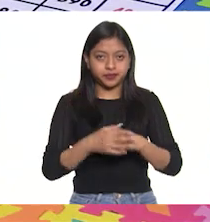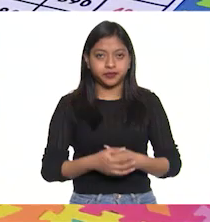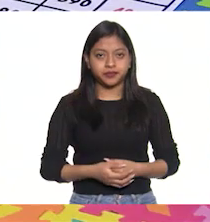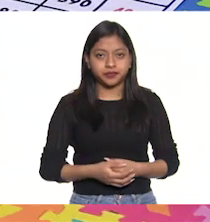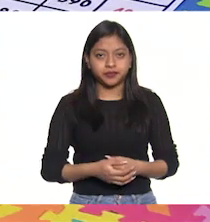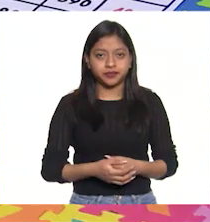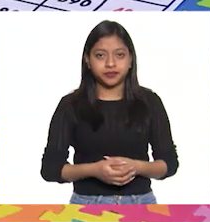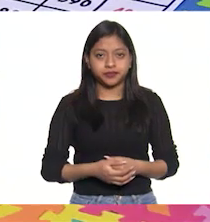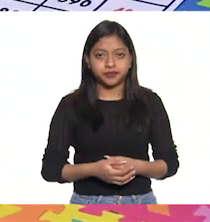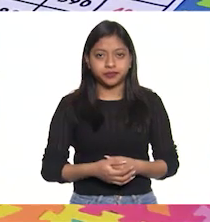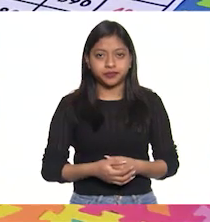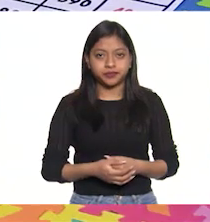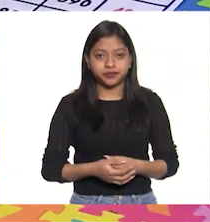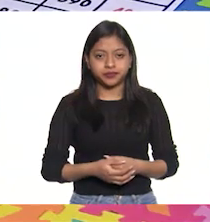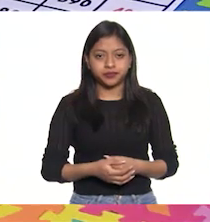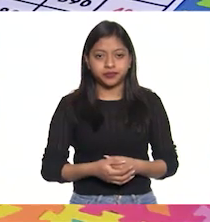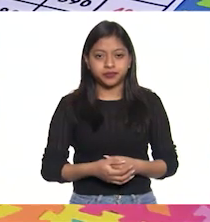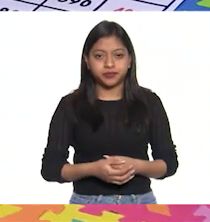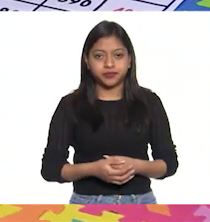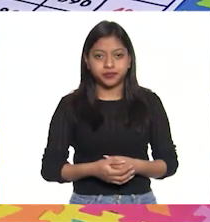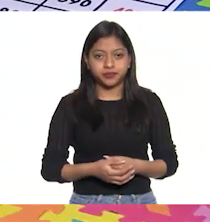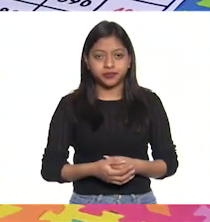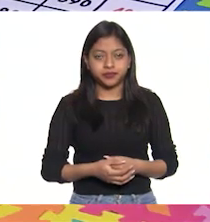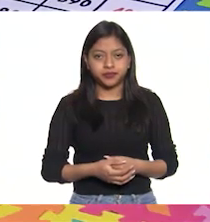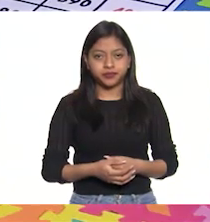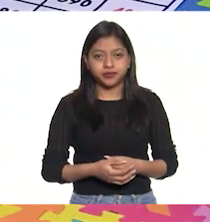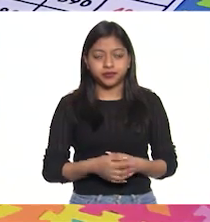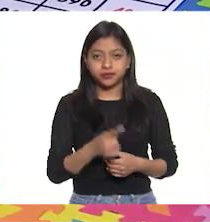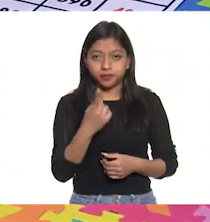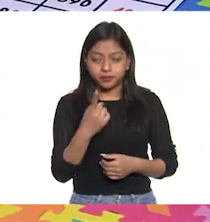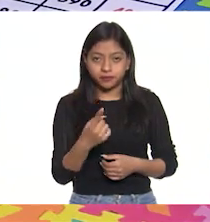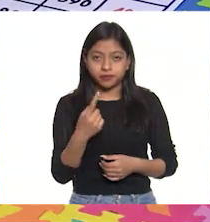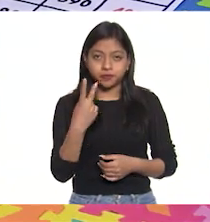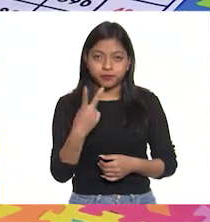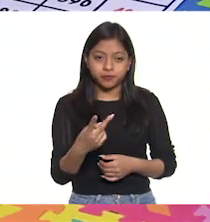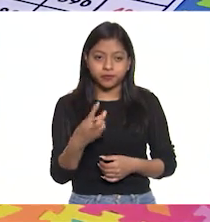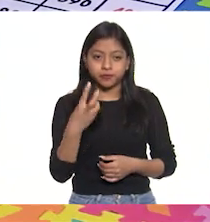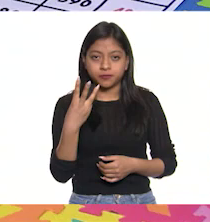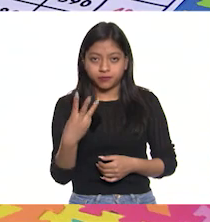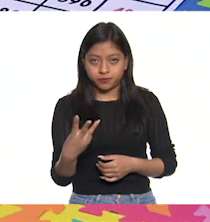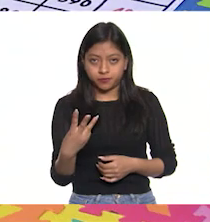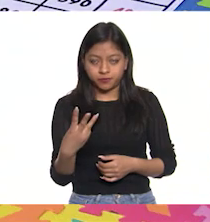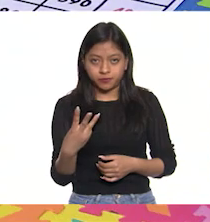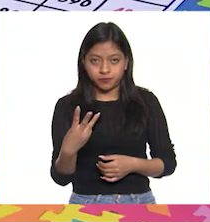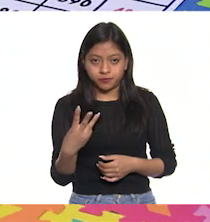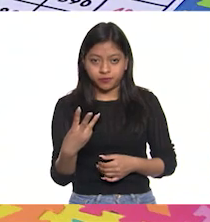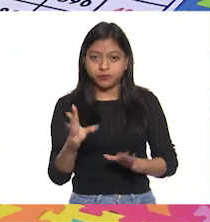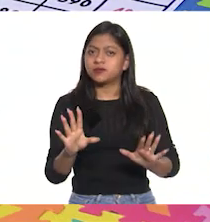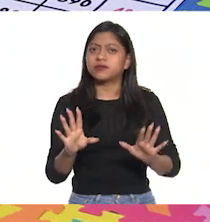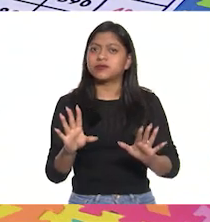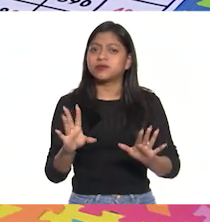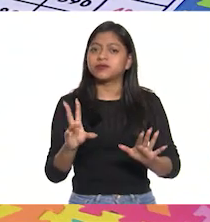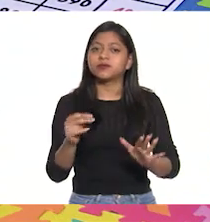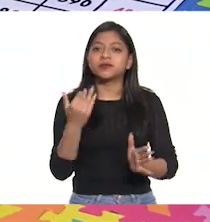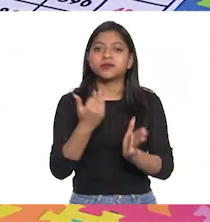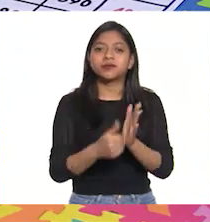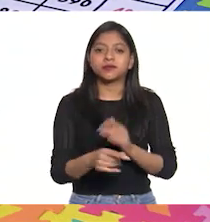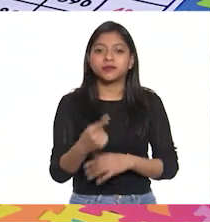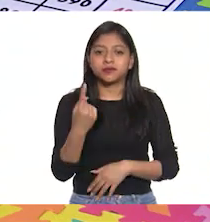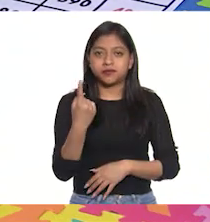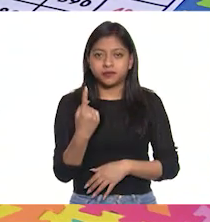800 y 1, 2, 3. Ah, no, me faltan no. otros